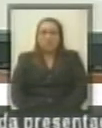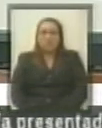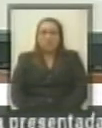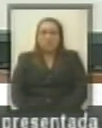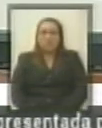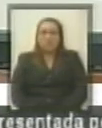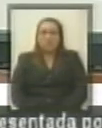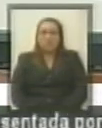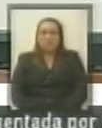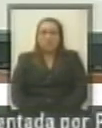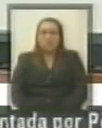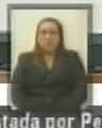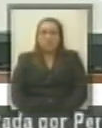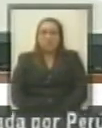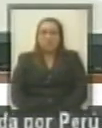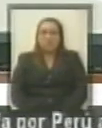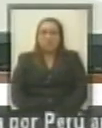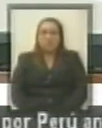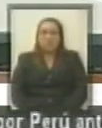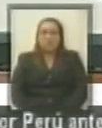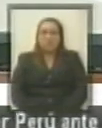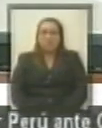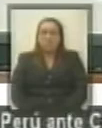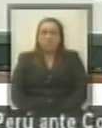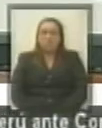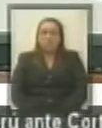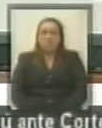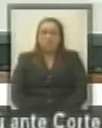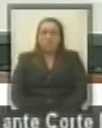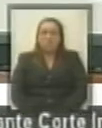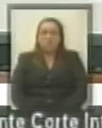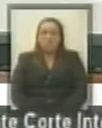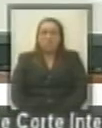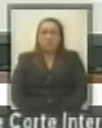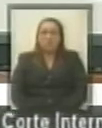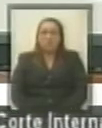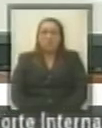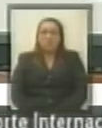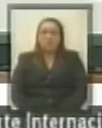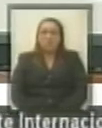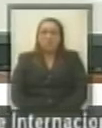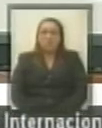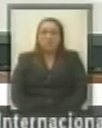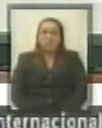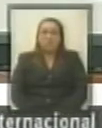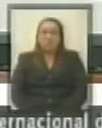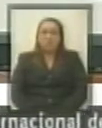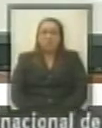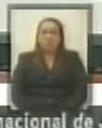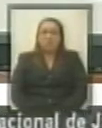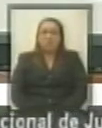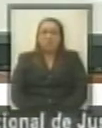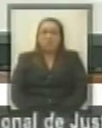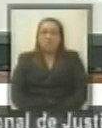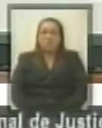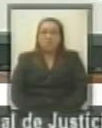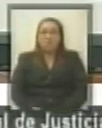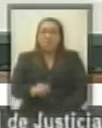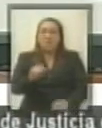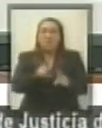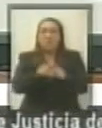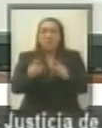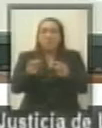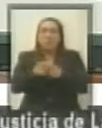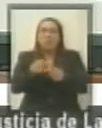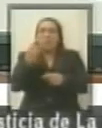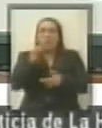Y también en el mes de febrero del presente año. Y la comisión, al igual, también fue declarado desierto, porque